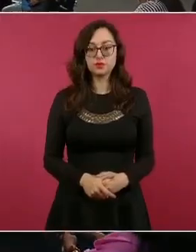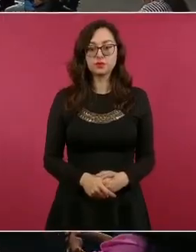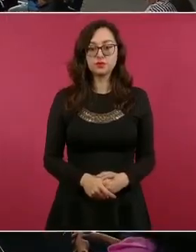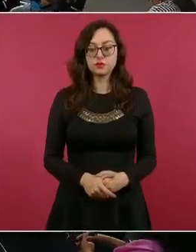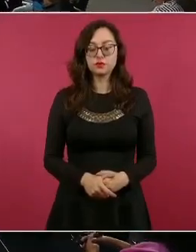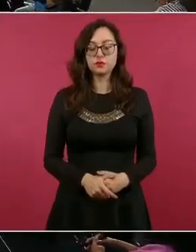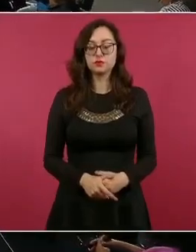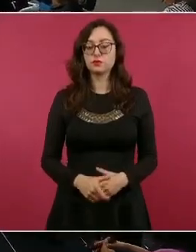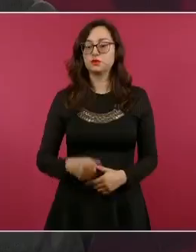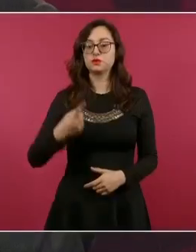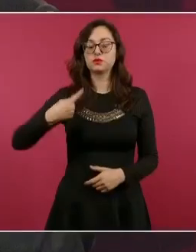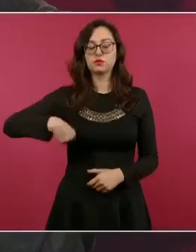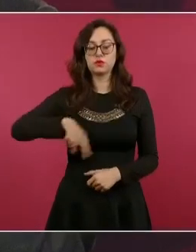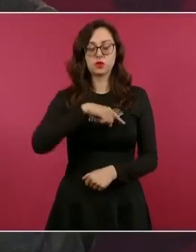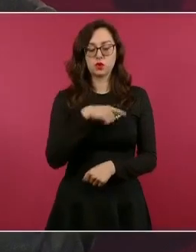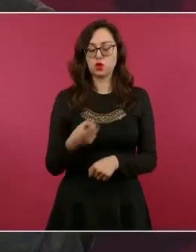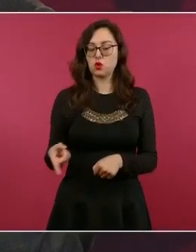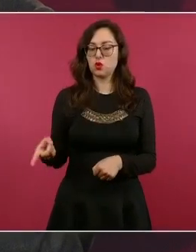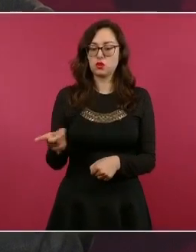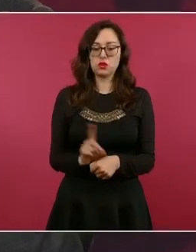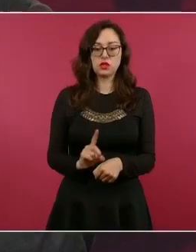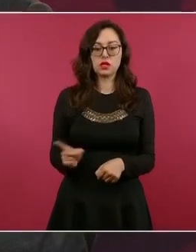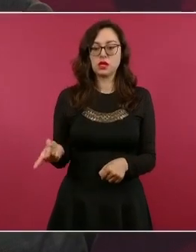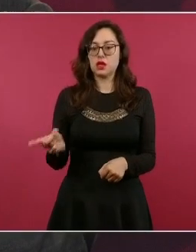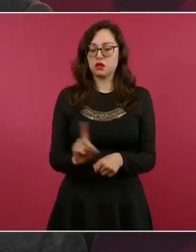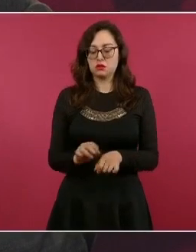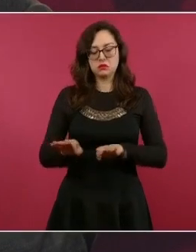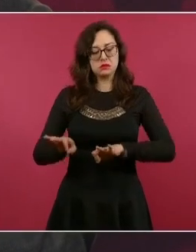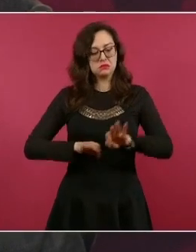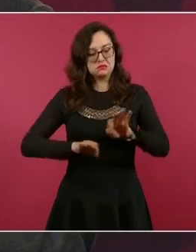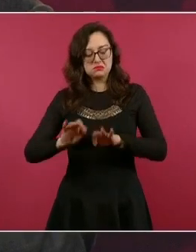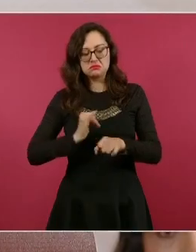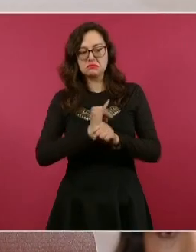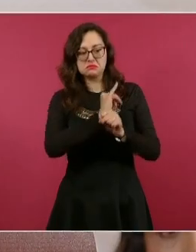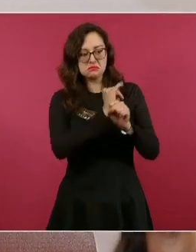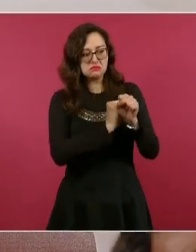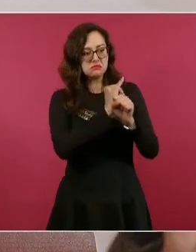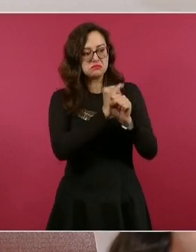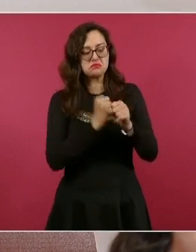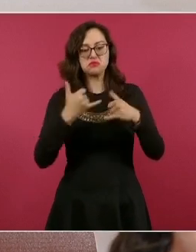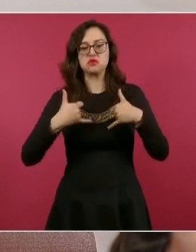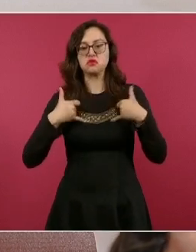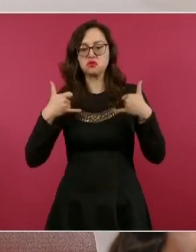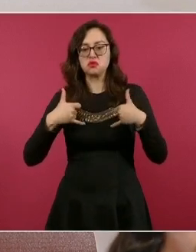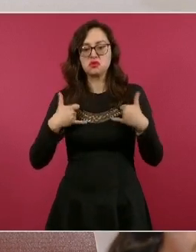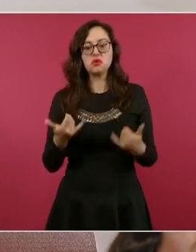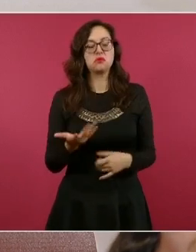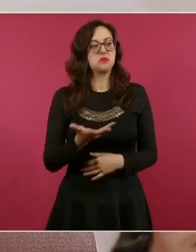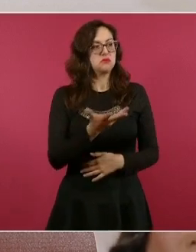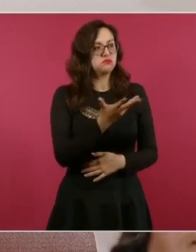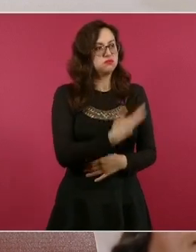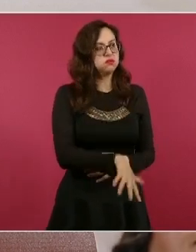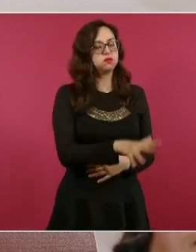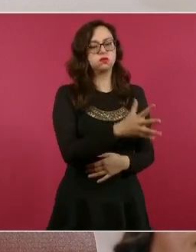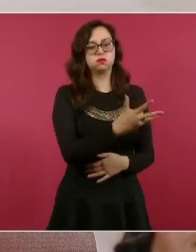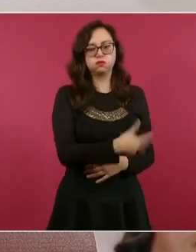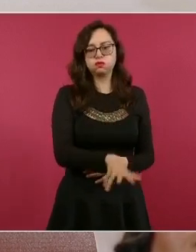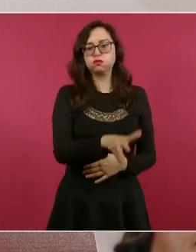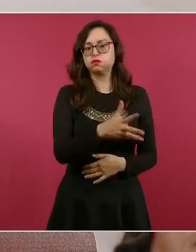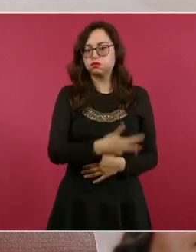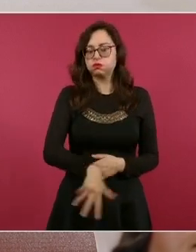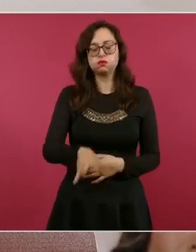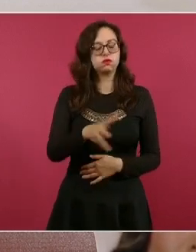todos los días para encontrar a los jóvenes desaparecidos de Ayotzinapa.